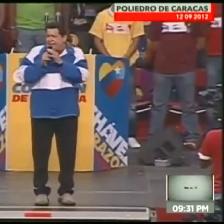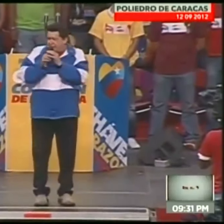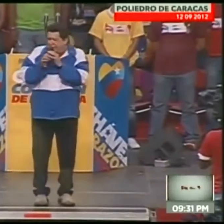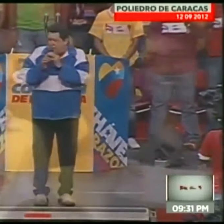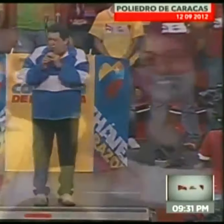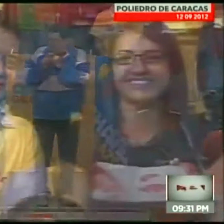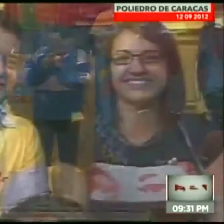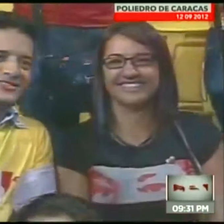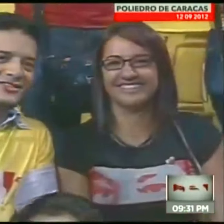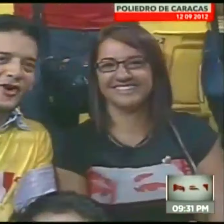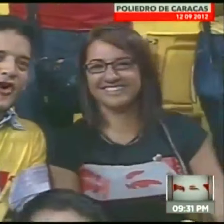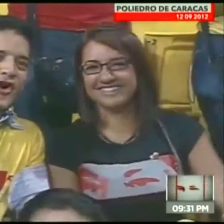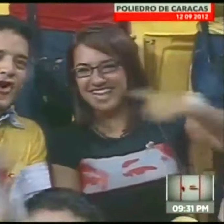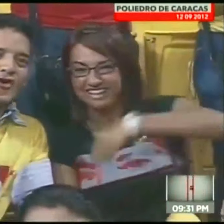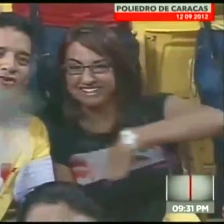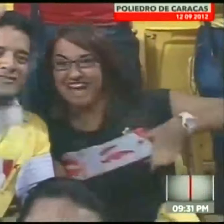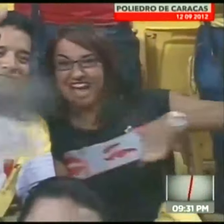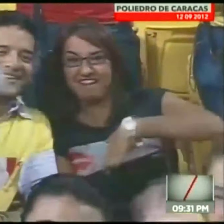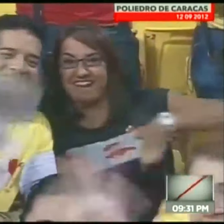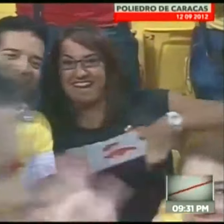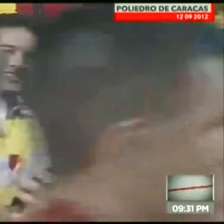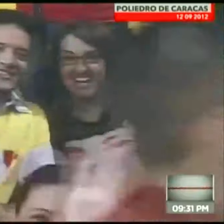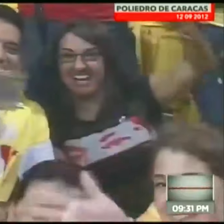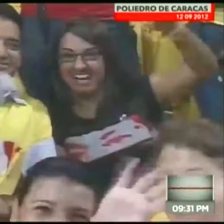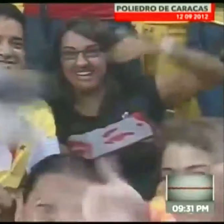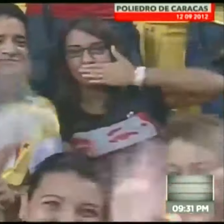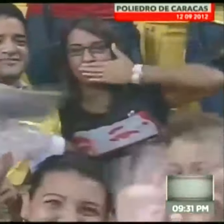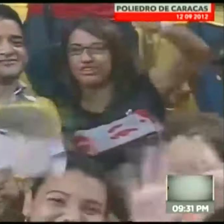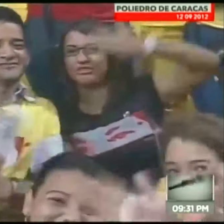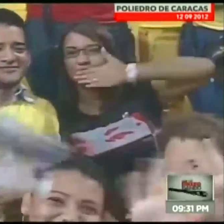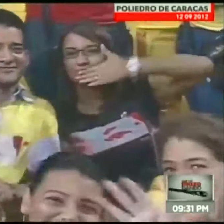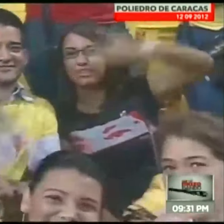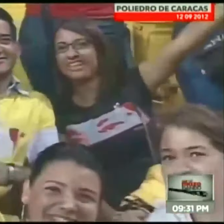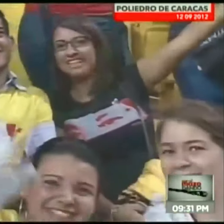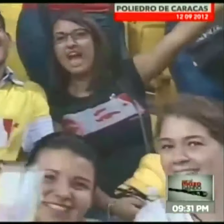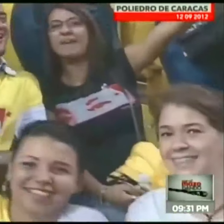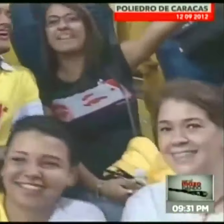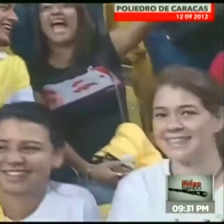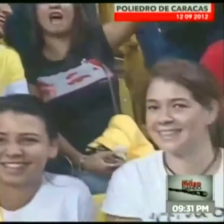ustedes que nacieron en medio del huracán,